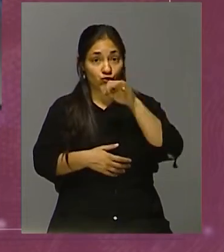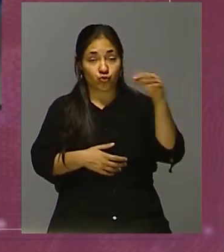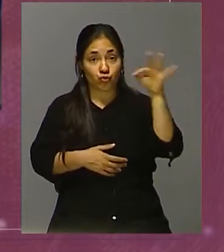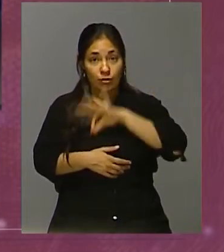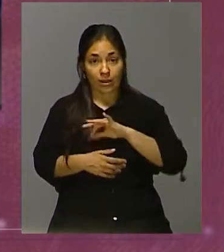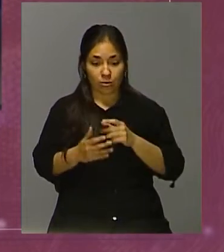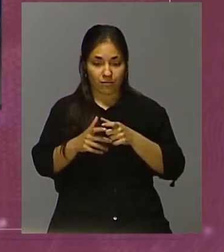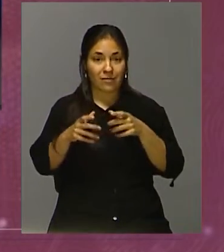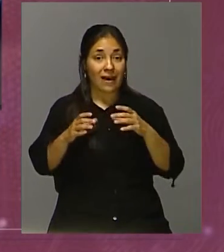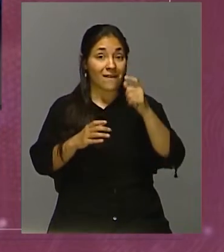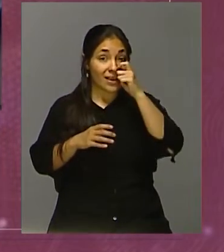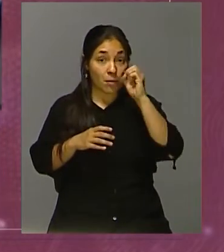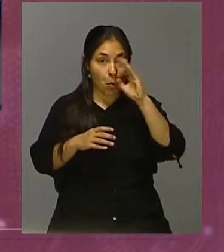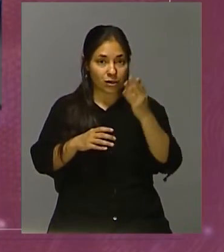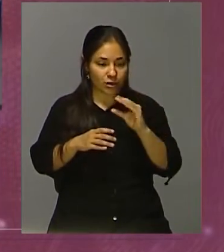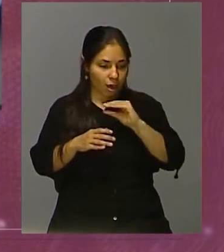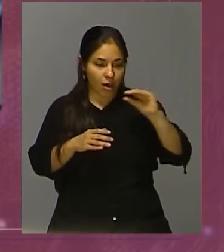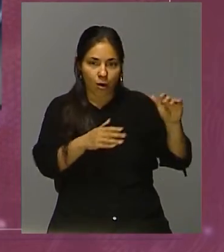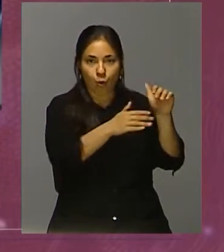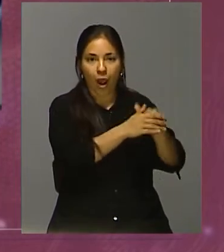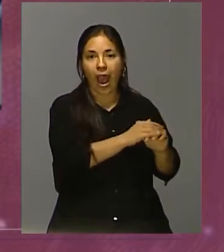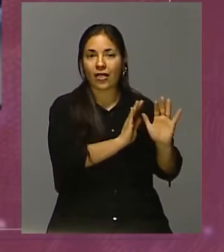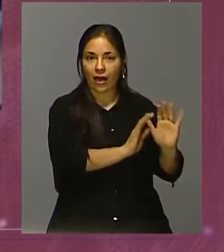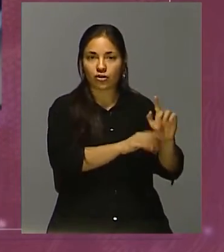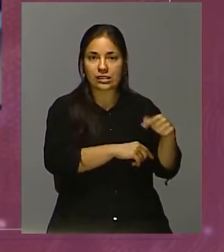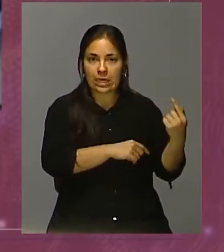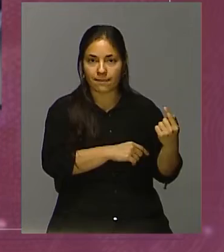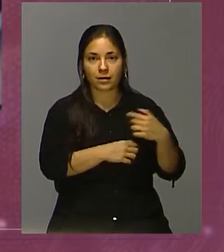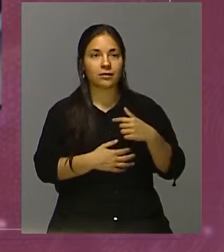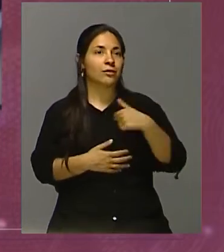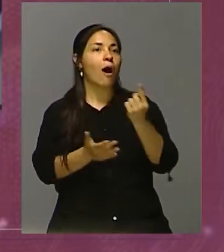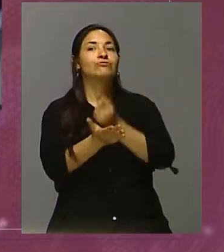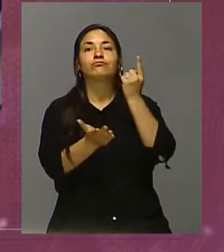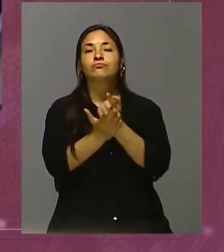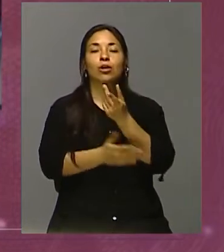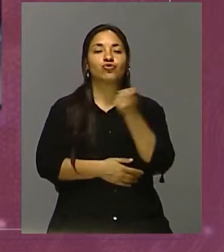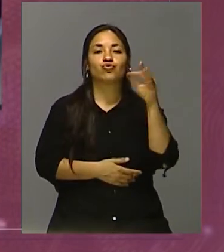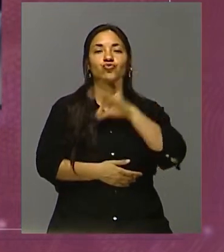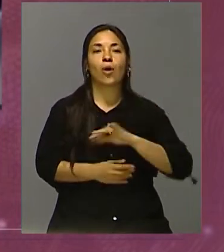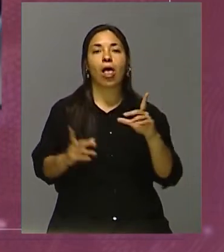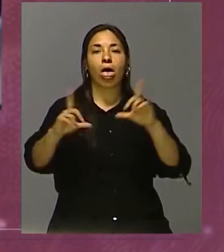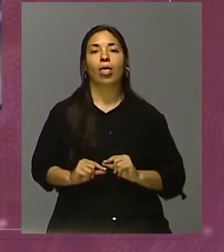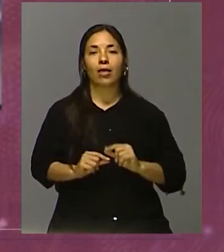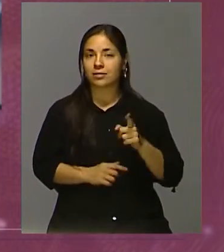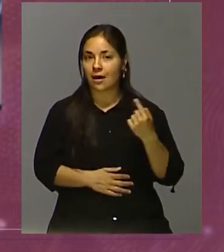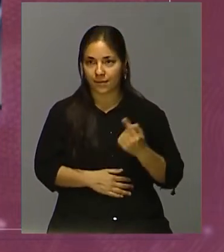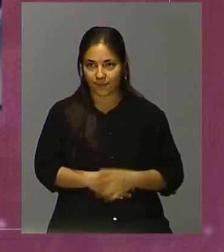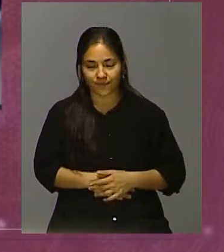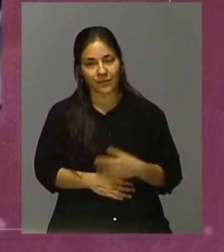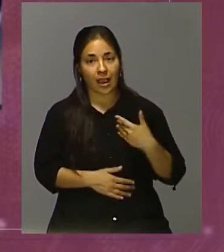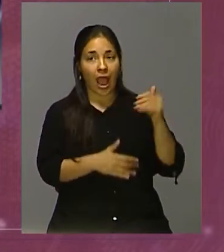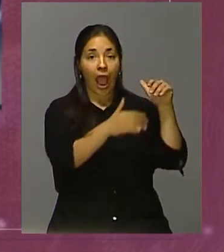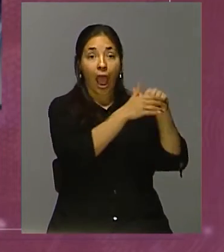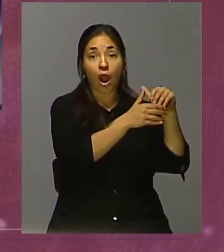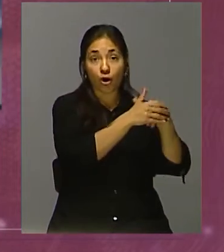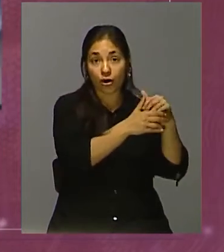llego. Es decir, bueno, la pregunta es, el ahorro tiene muchos destinos y muchas miradas. Hay gente que